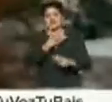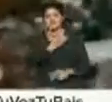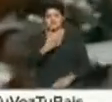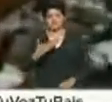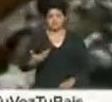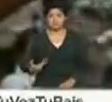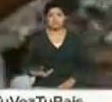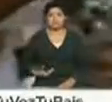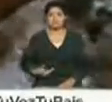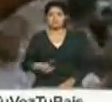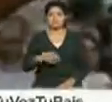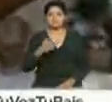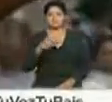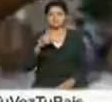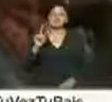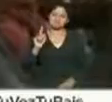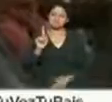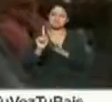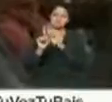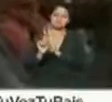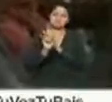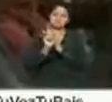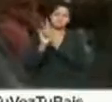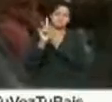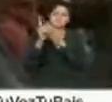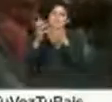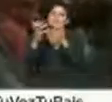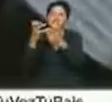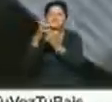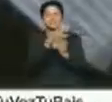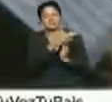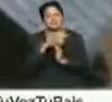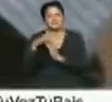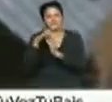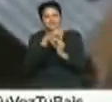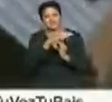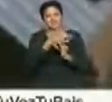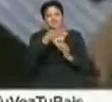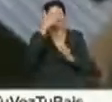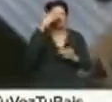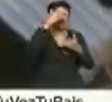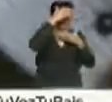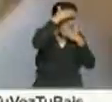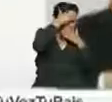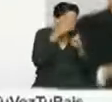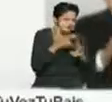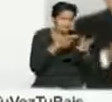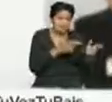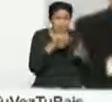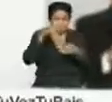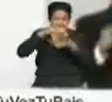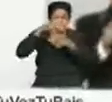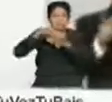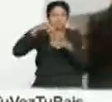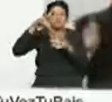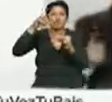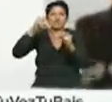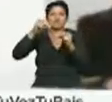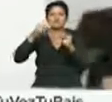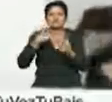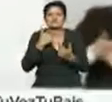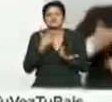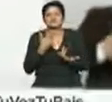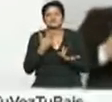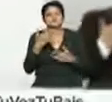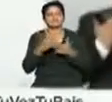Manuel Santos, que sigue trabajando para salvar el acuerdo de paz con las FARC tras el no de los colombianos en referéndum. La gran mayoría me